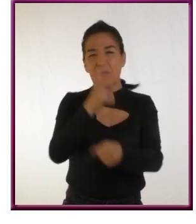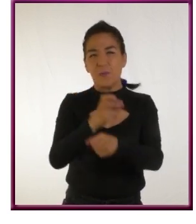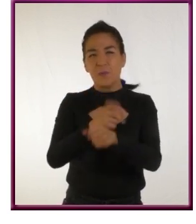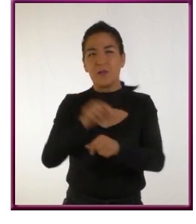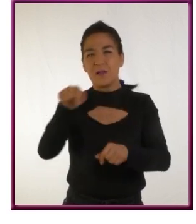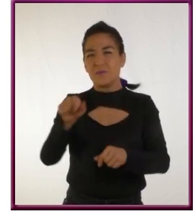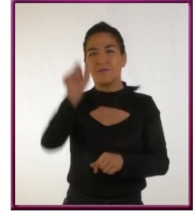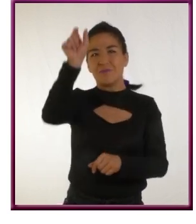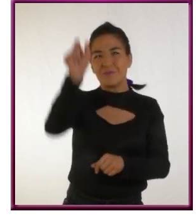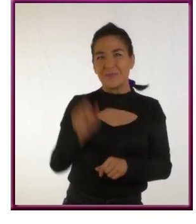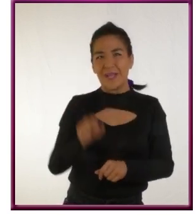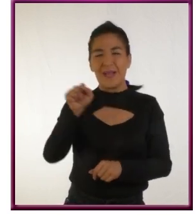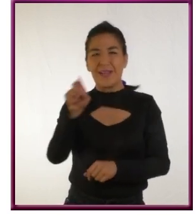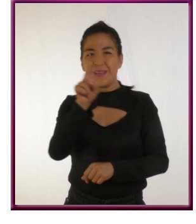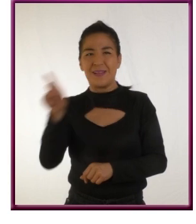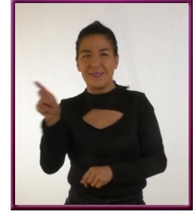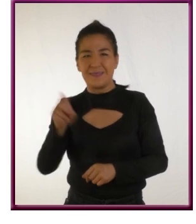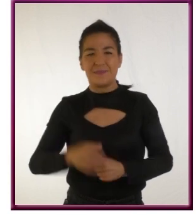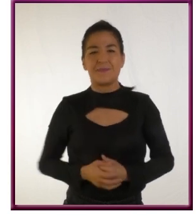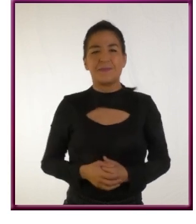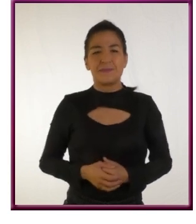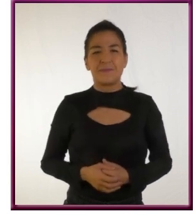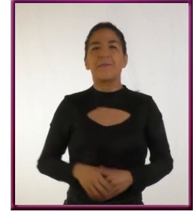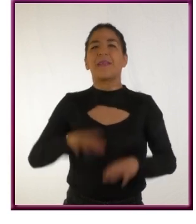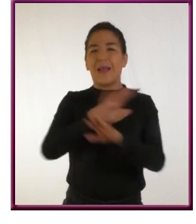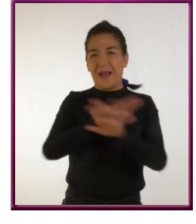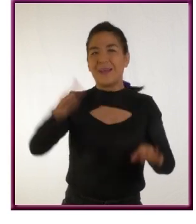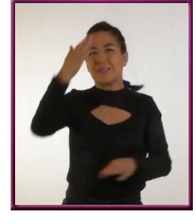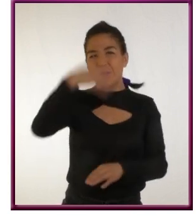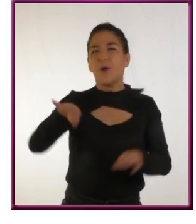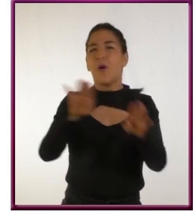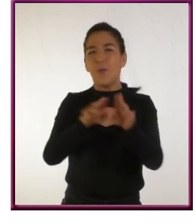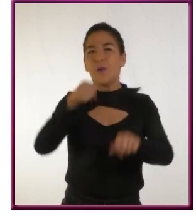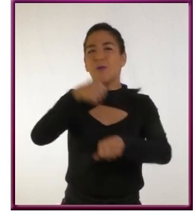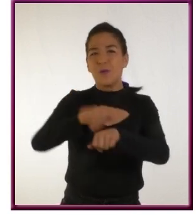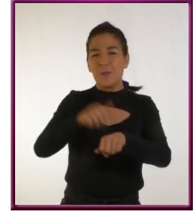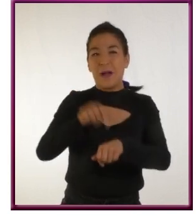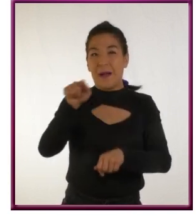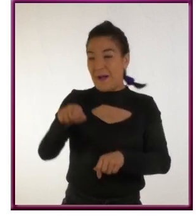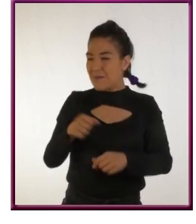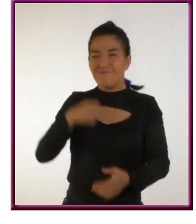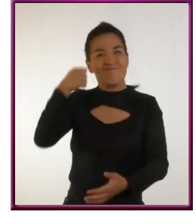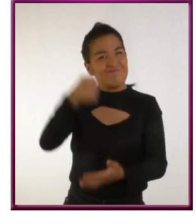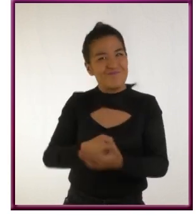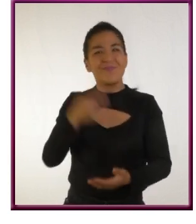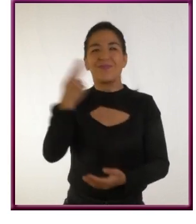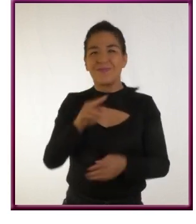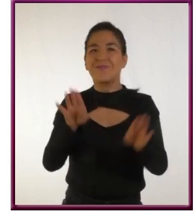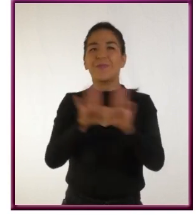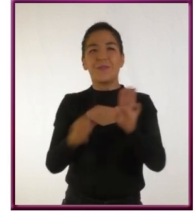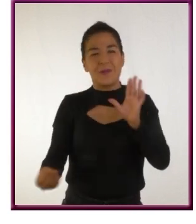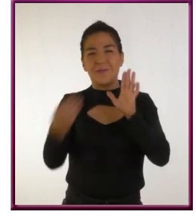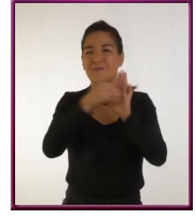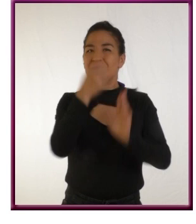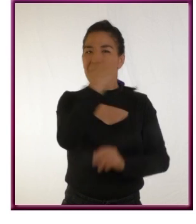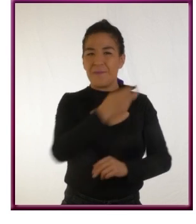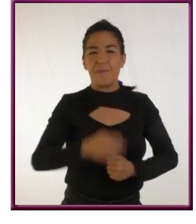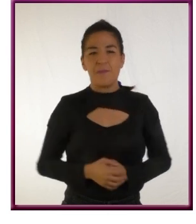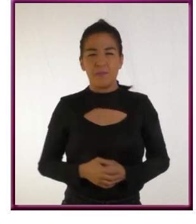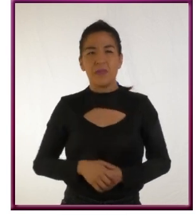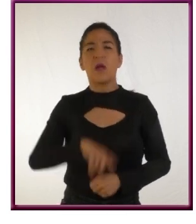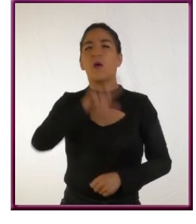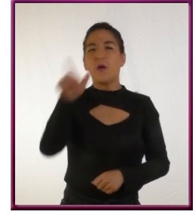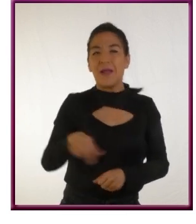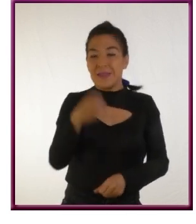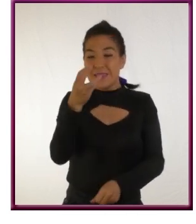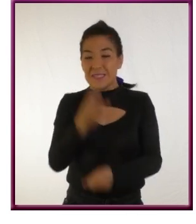renglón del cuadro de la derecha arriba. Ya sé cómo van. Eso a fuerza tiene que ir ahí.